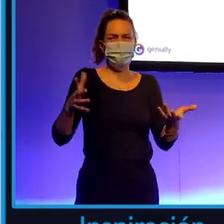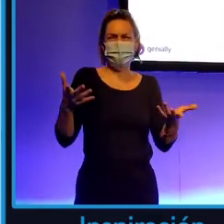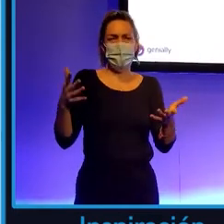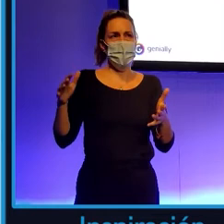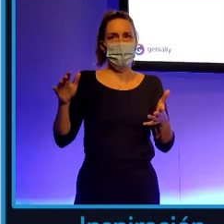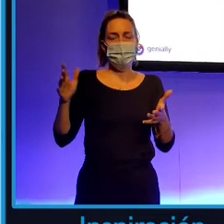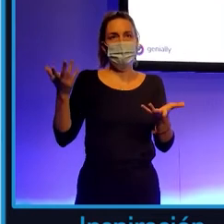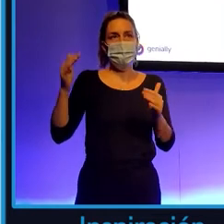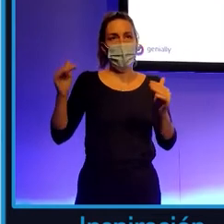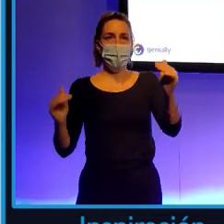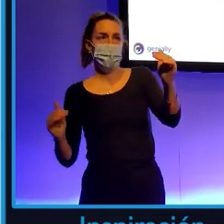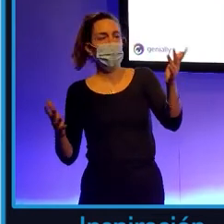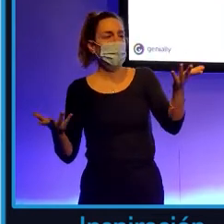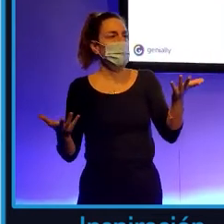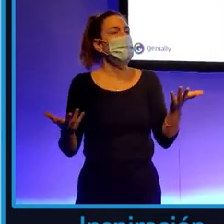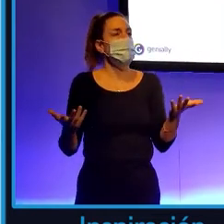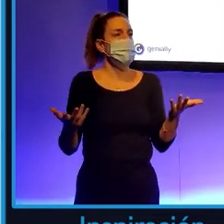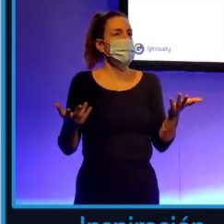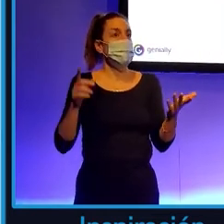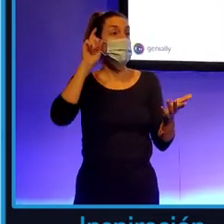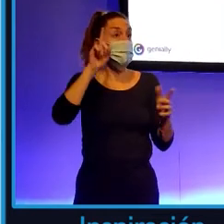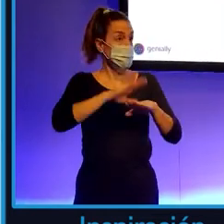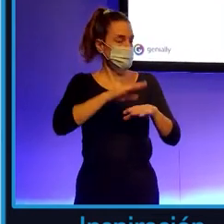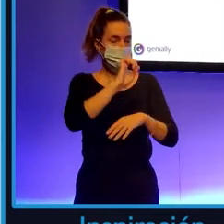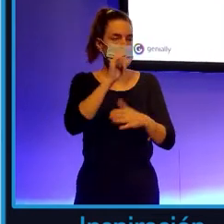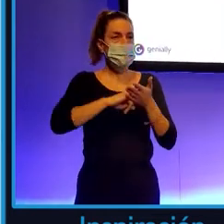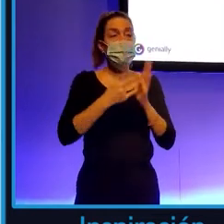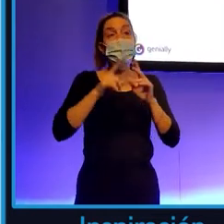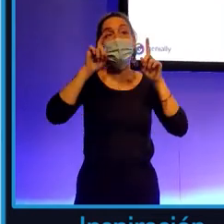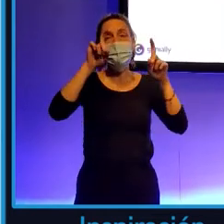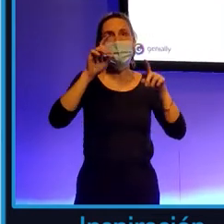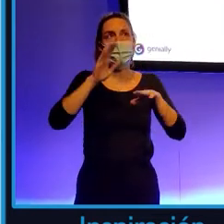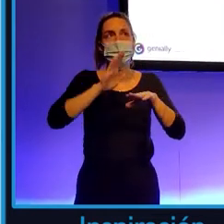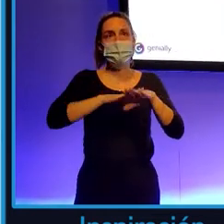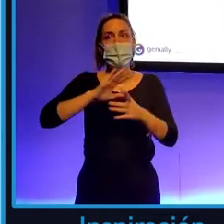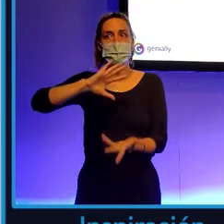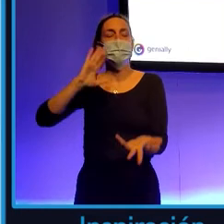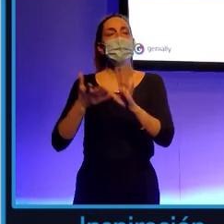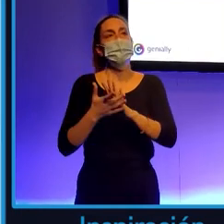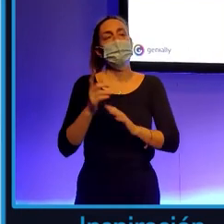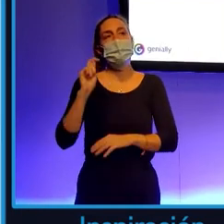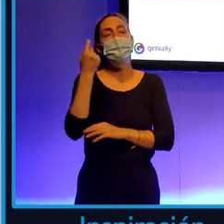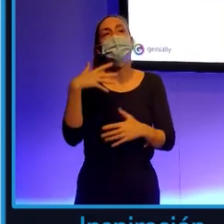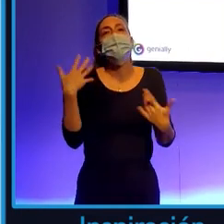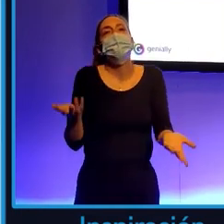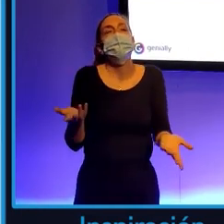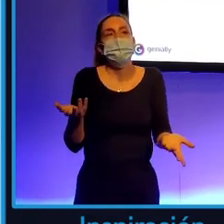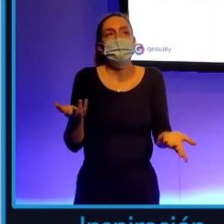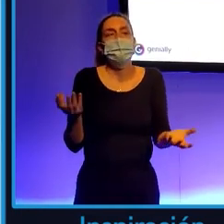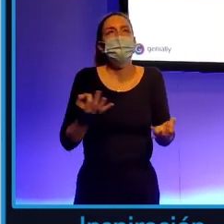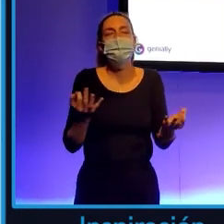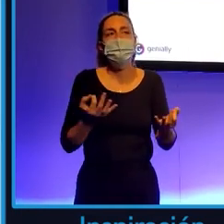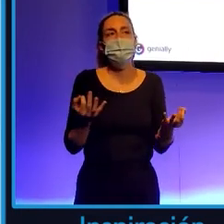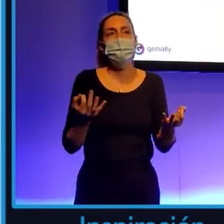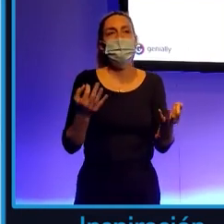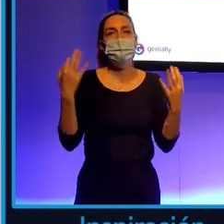culpa los profesores es que el sistema educativo para poder conseguir estos cambios se requiere de tantas